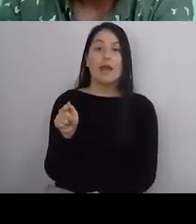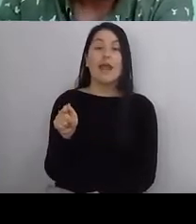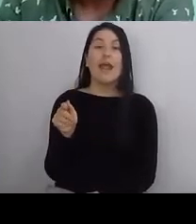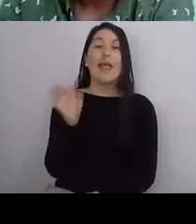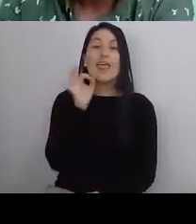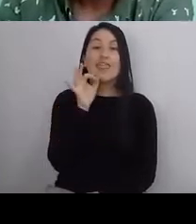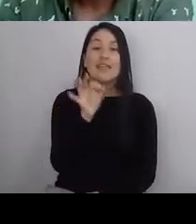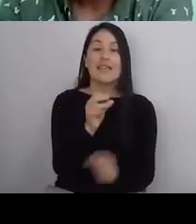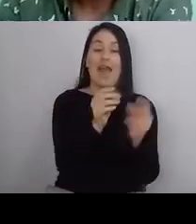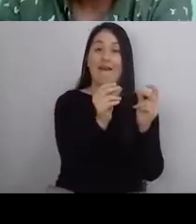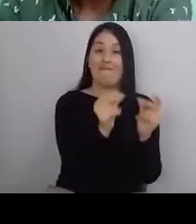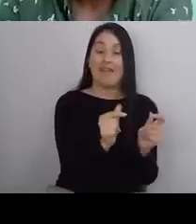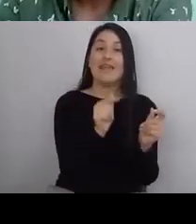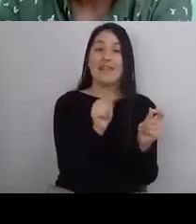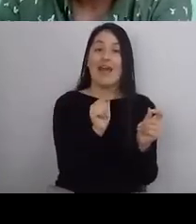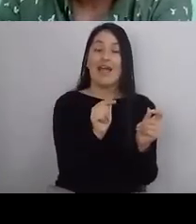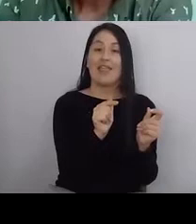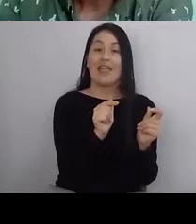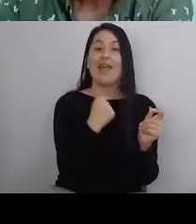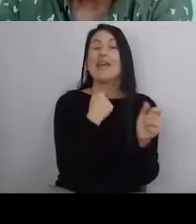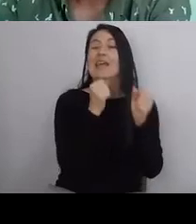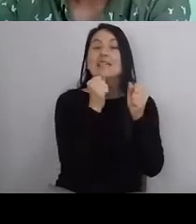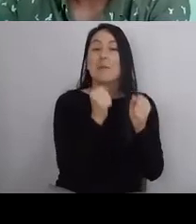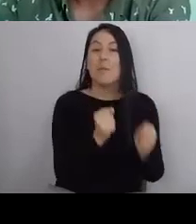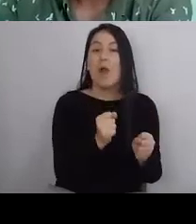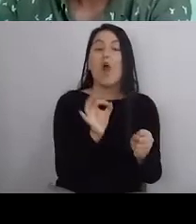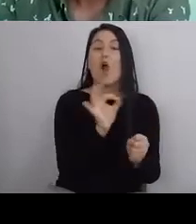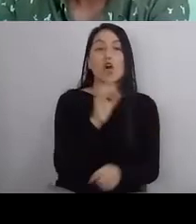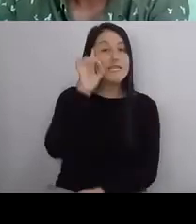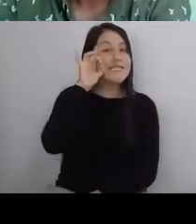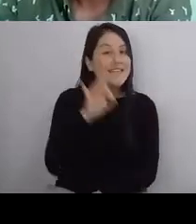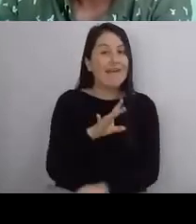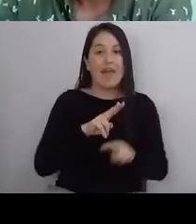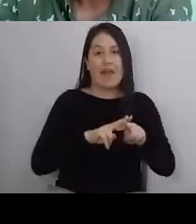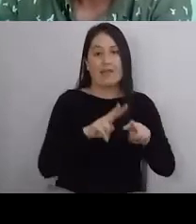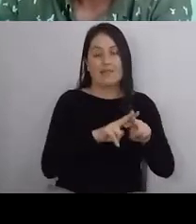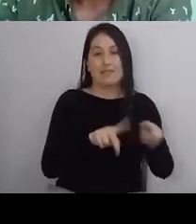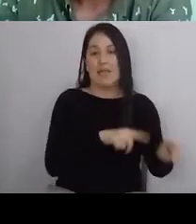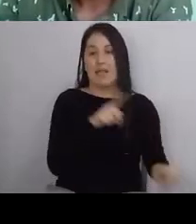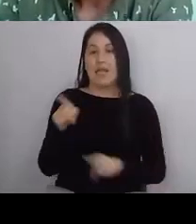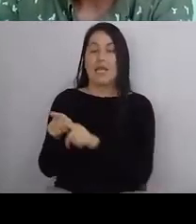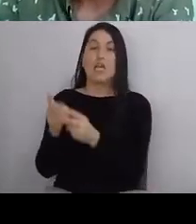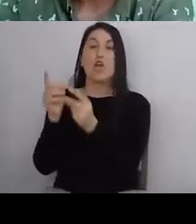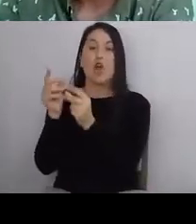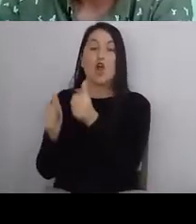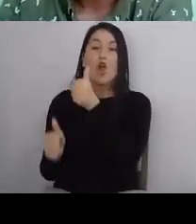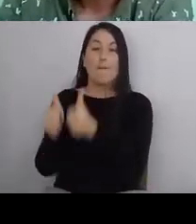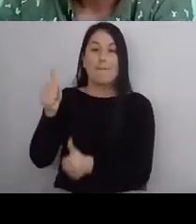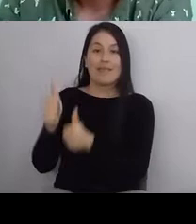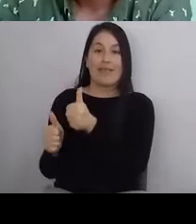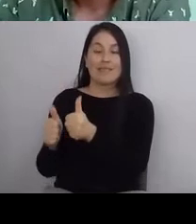las habilidades es lo que se puede o se sabe hacer y por otro lado, ¿Ya? competencias son lo